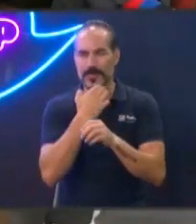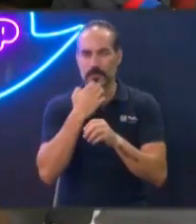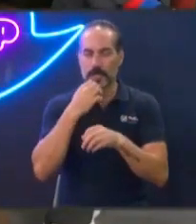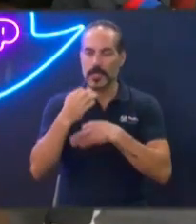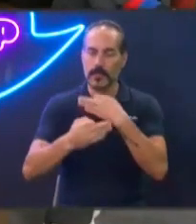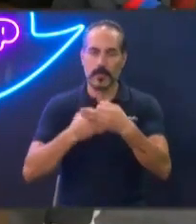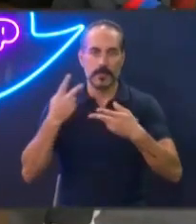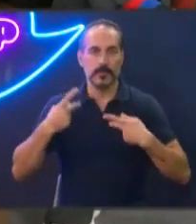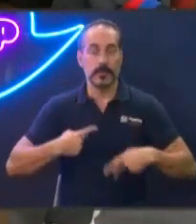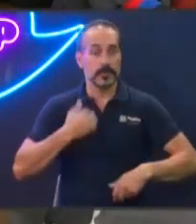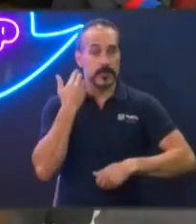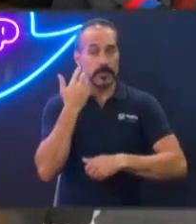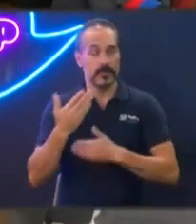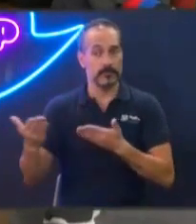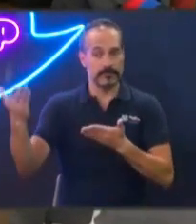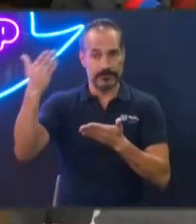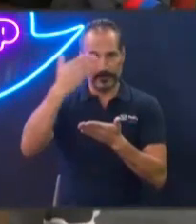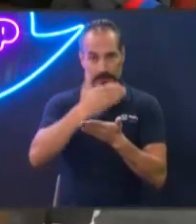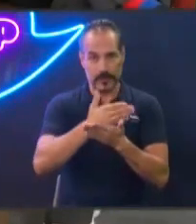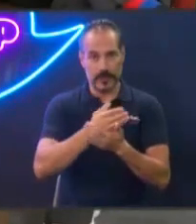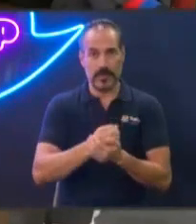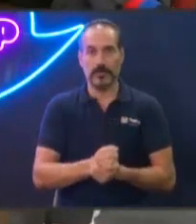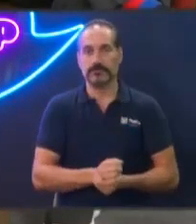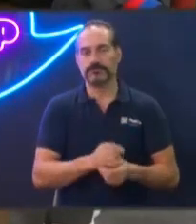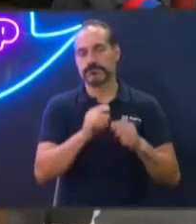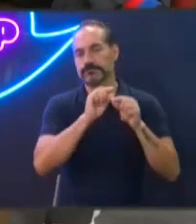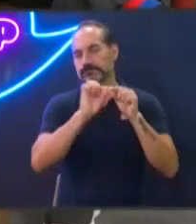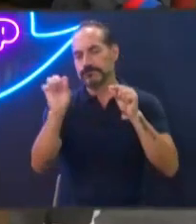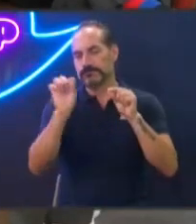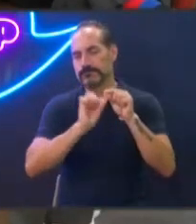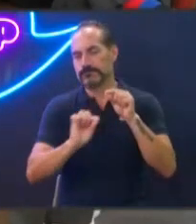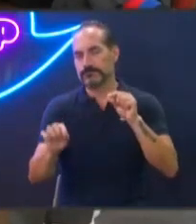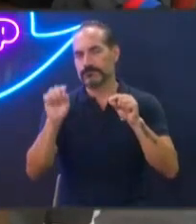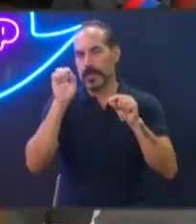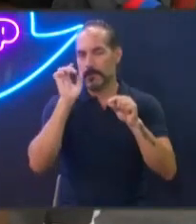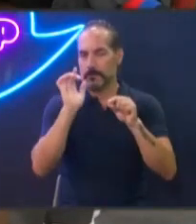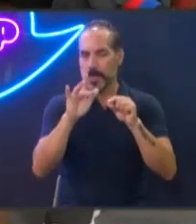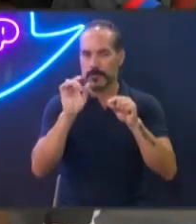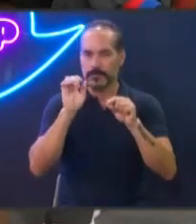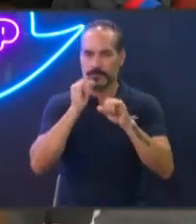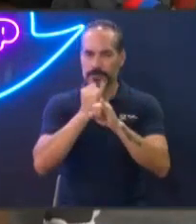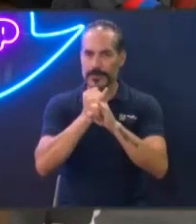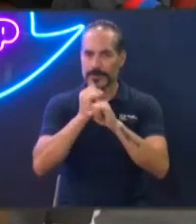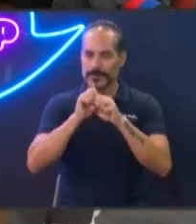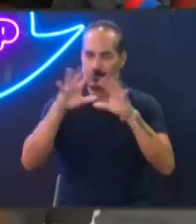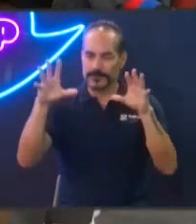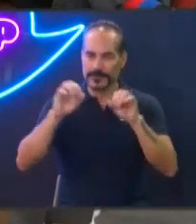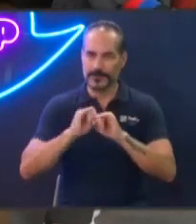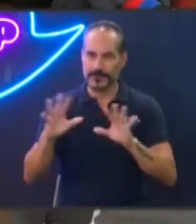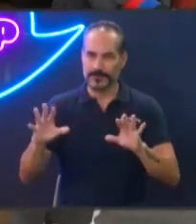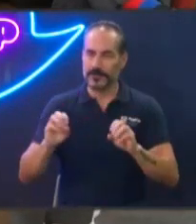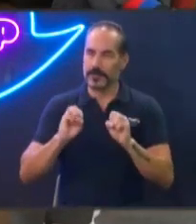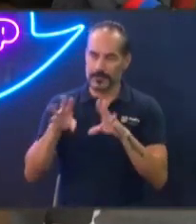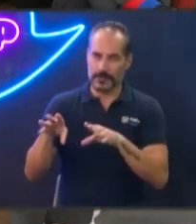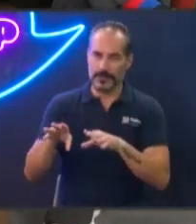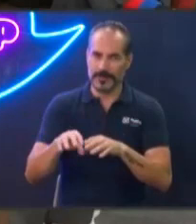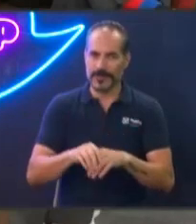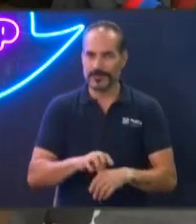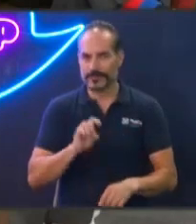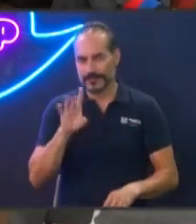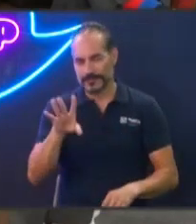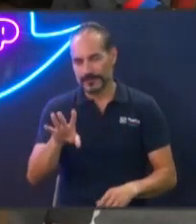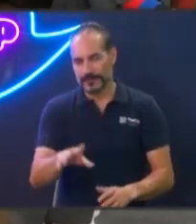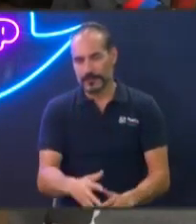asistir estaremos dejando ahí los links para hacer el registro y el programa para las conferencias que les interesen